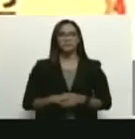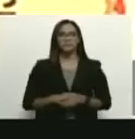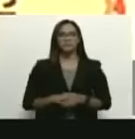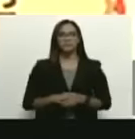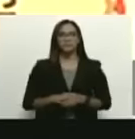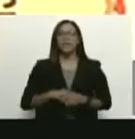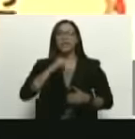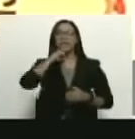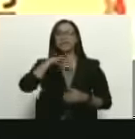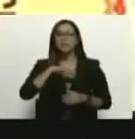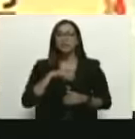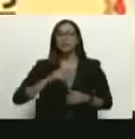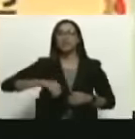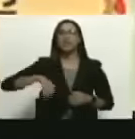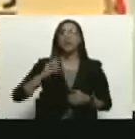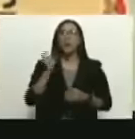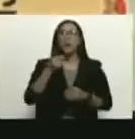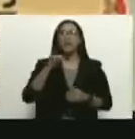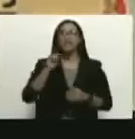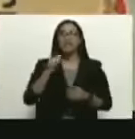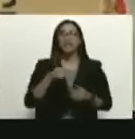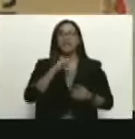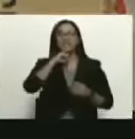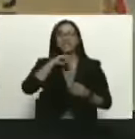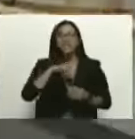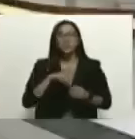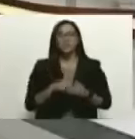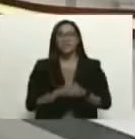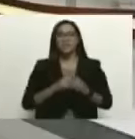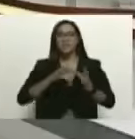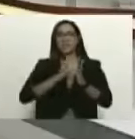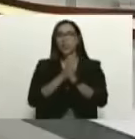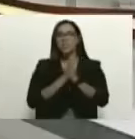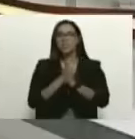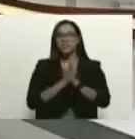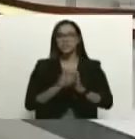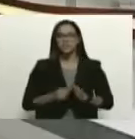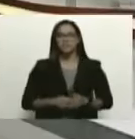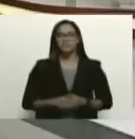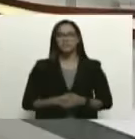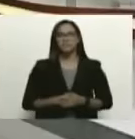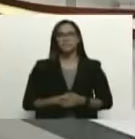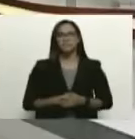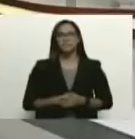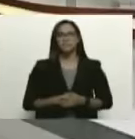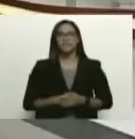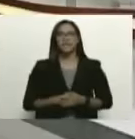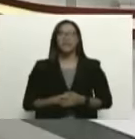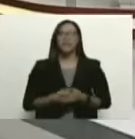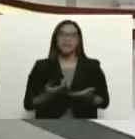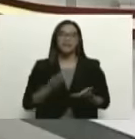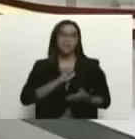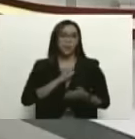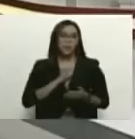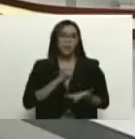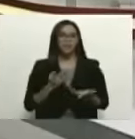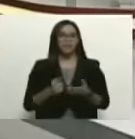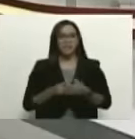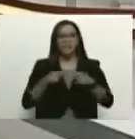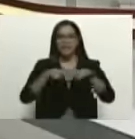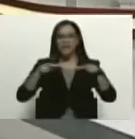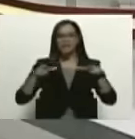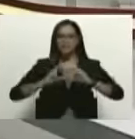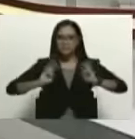La historia de Guayana es la historia de la codicia. Así parte de este contexto, pero vamos